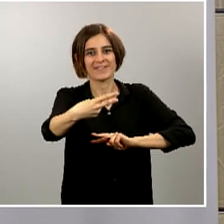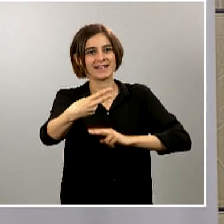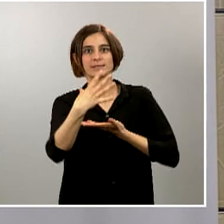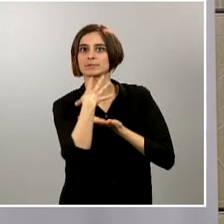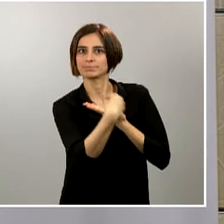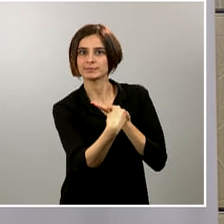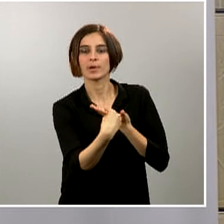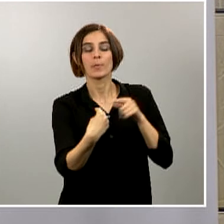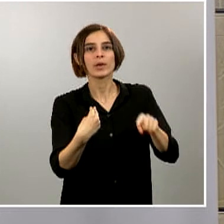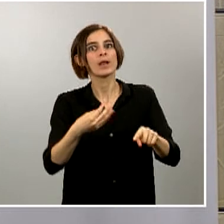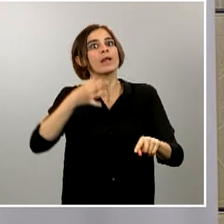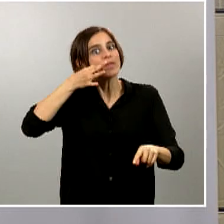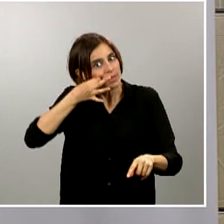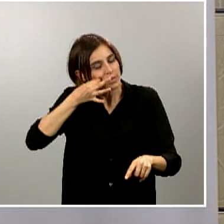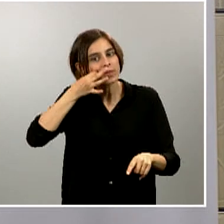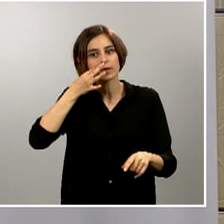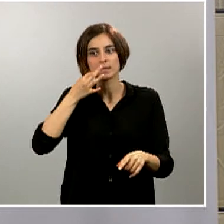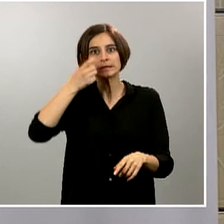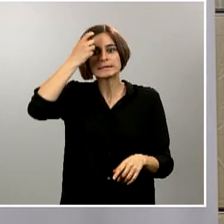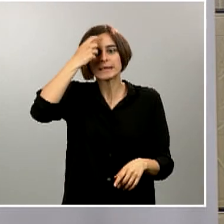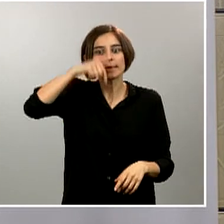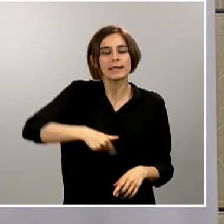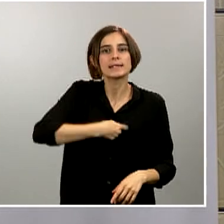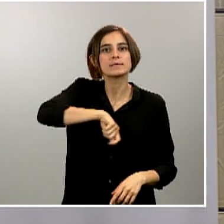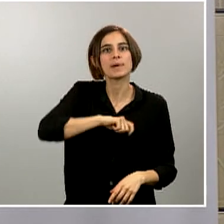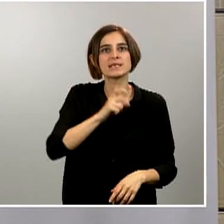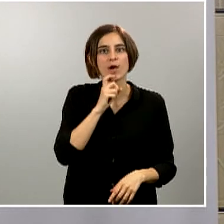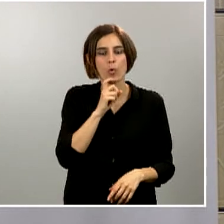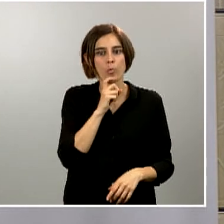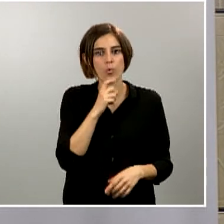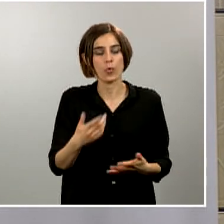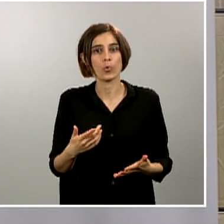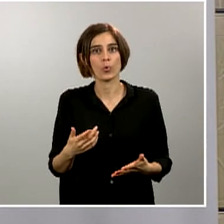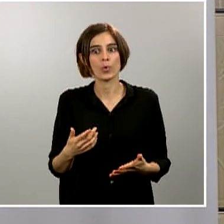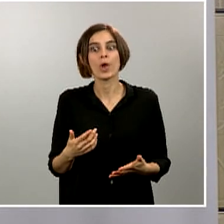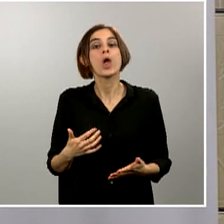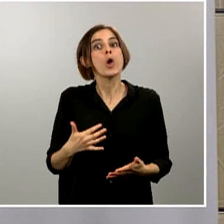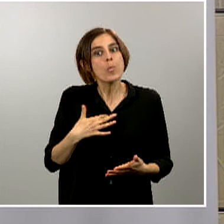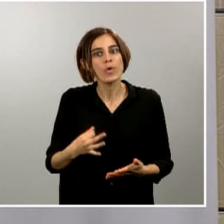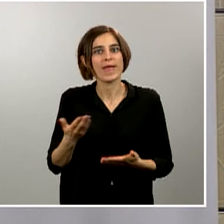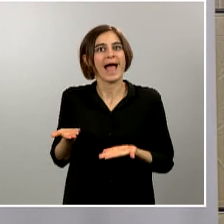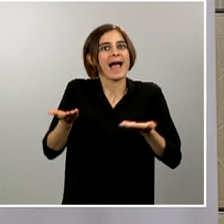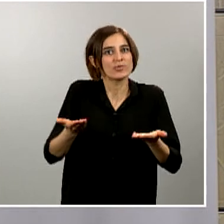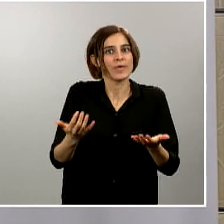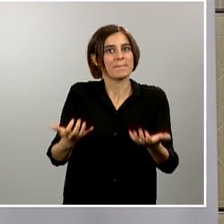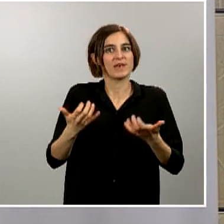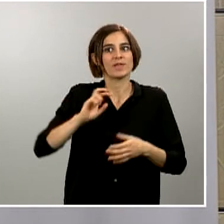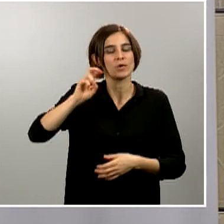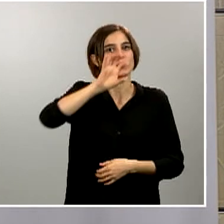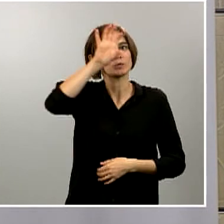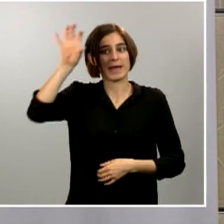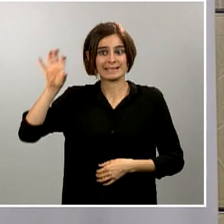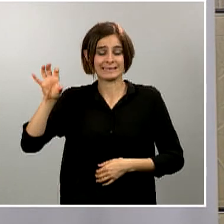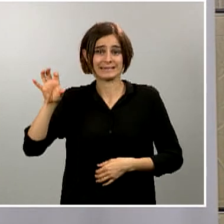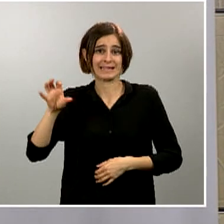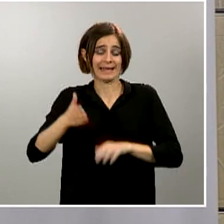nuestro país y una experiencia que en algunos términos puede ser eventualmente beneficiosa para otros países que van en una fase